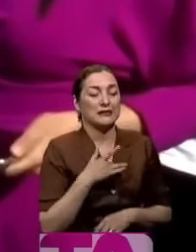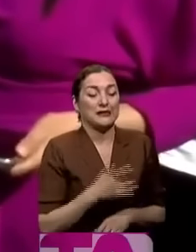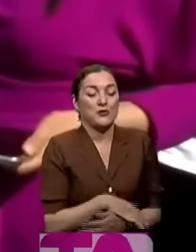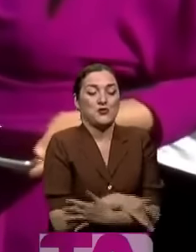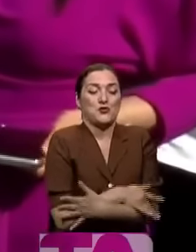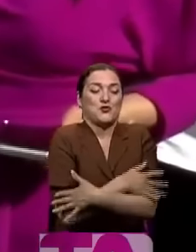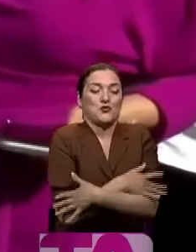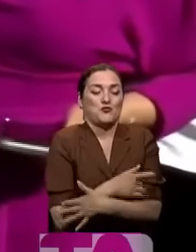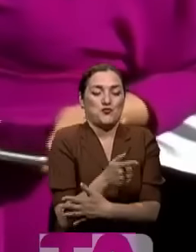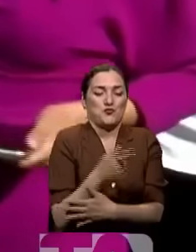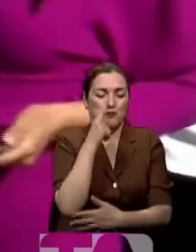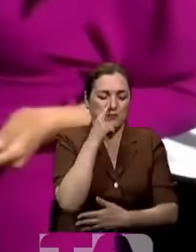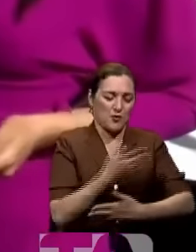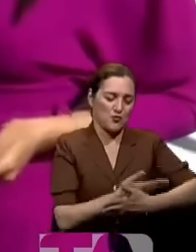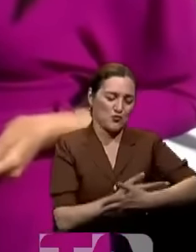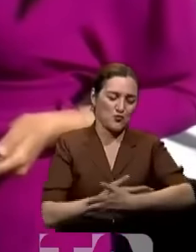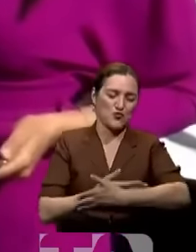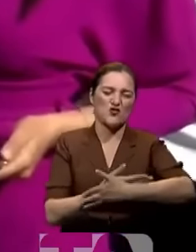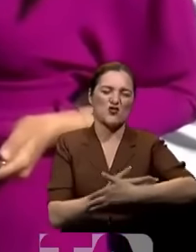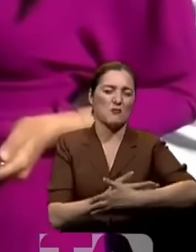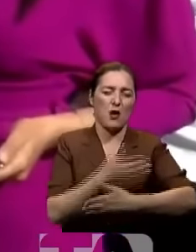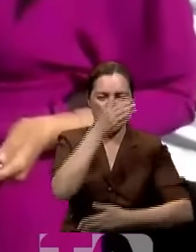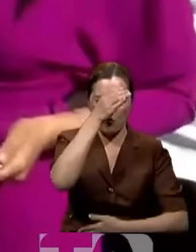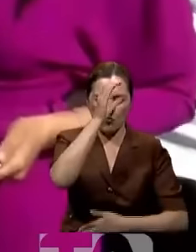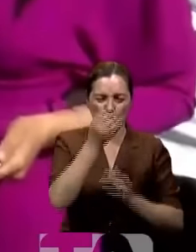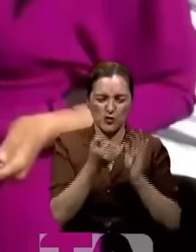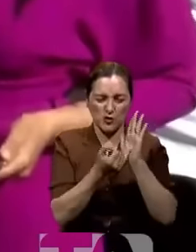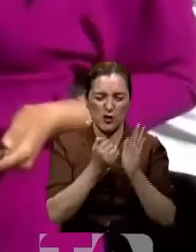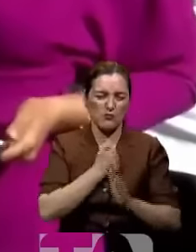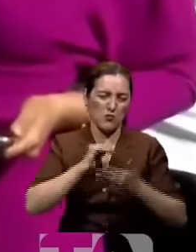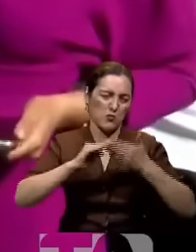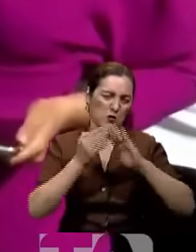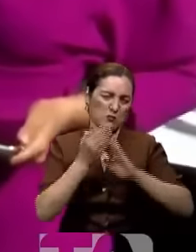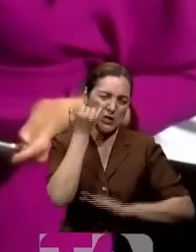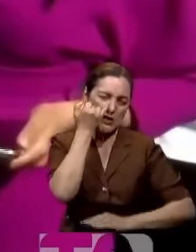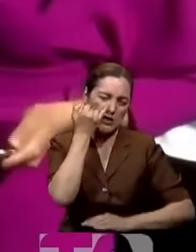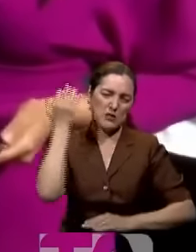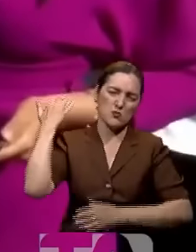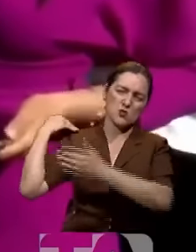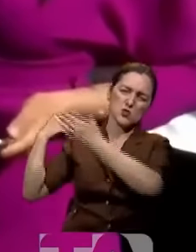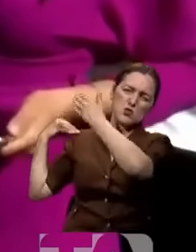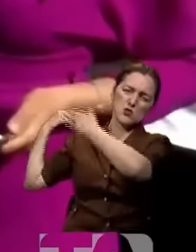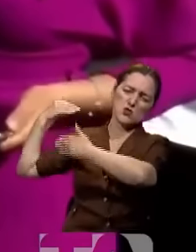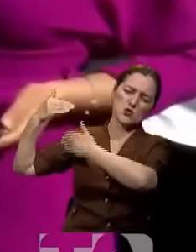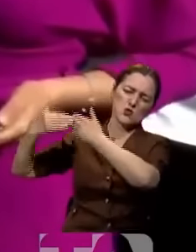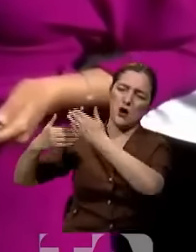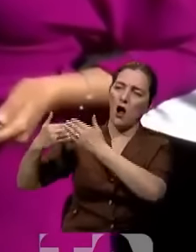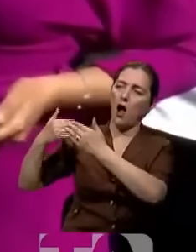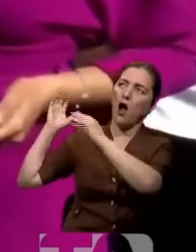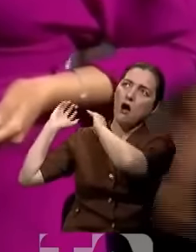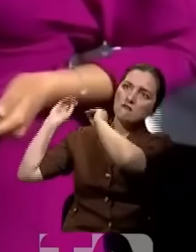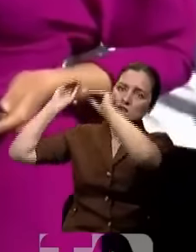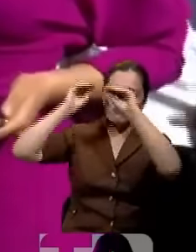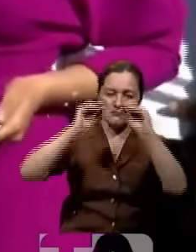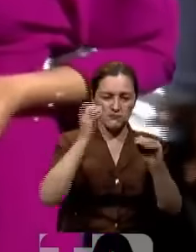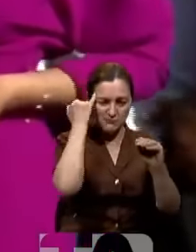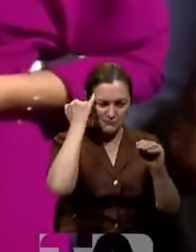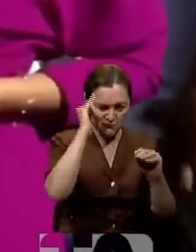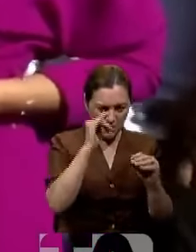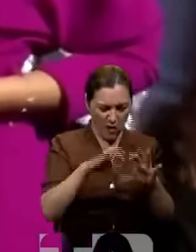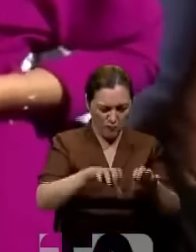guagua ancestral. Lo nuestro es una iconografía que rescata la heredad de los pueblos ecuatorianos, pueblos indígenas, pueblos ancestrales.